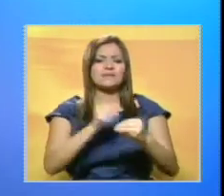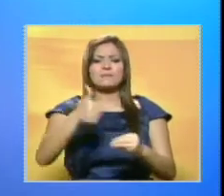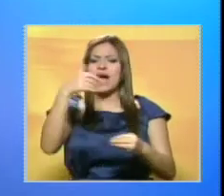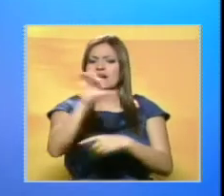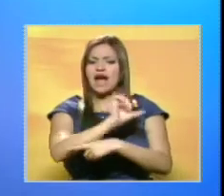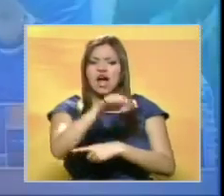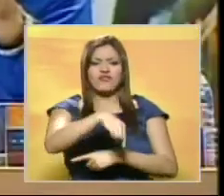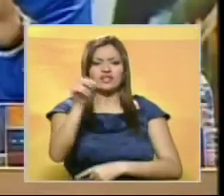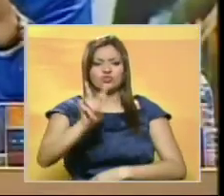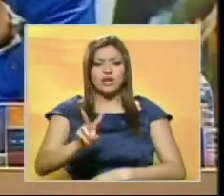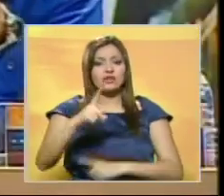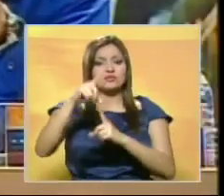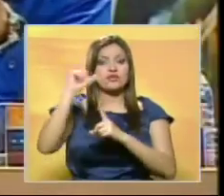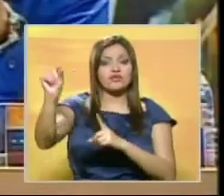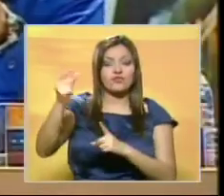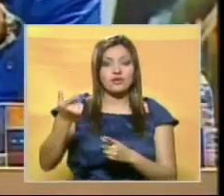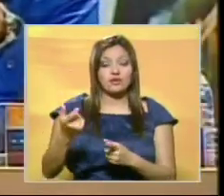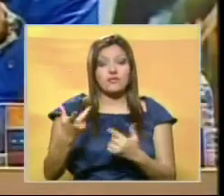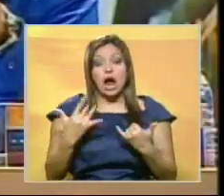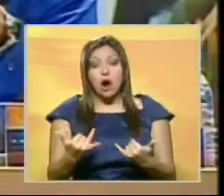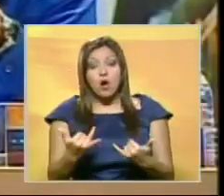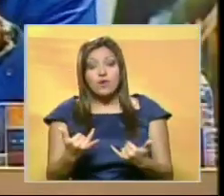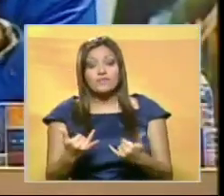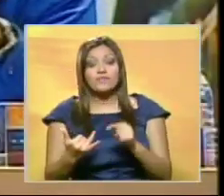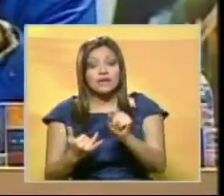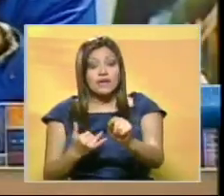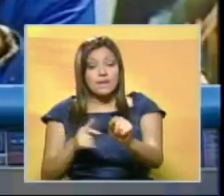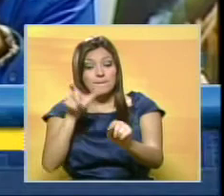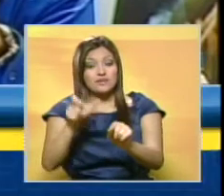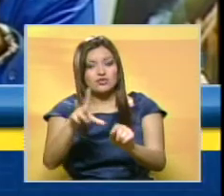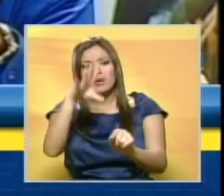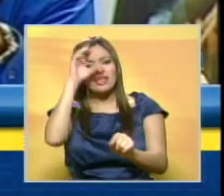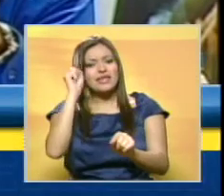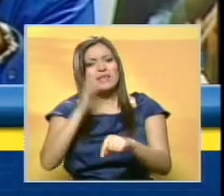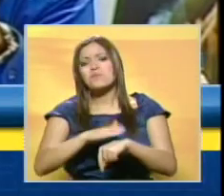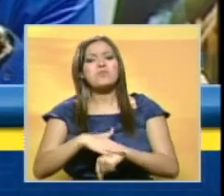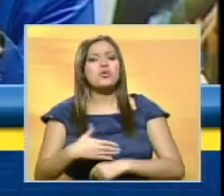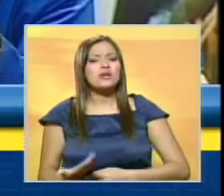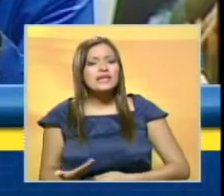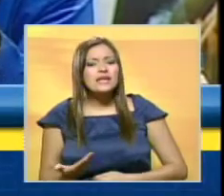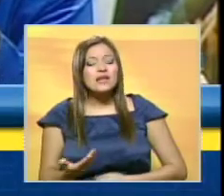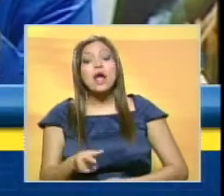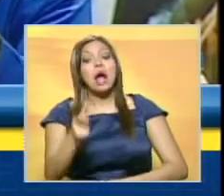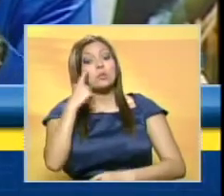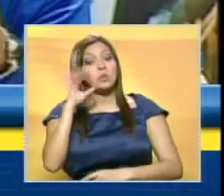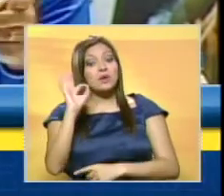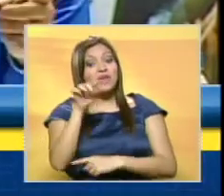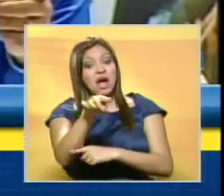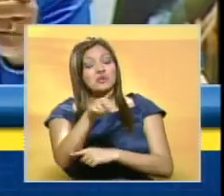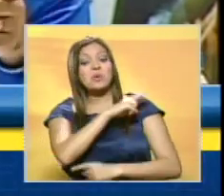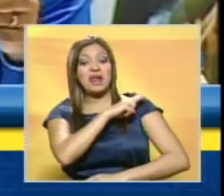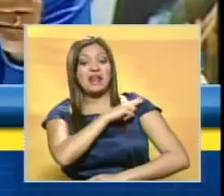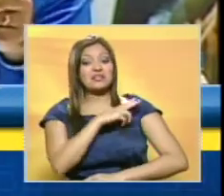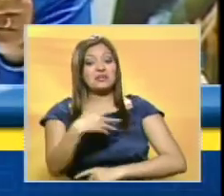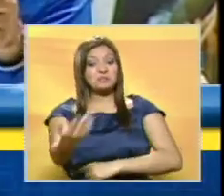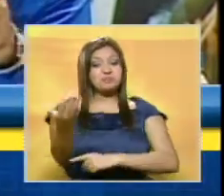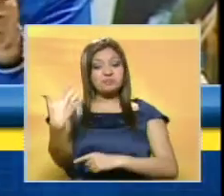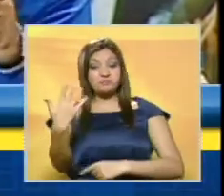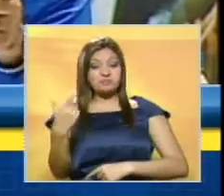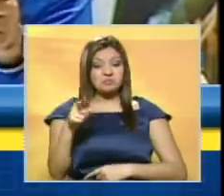Venezuela. A veces entra en una desesperación incomprensible. Cuidado si es un gerentico de estos